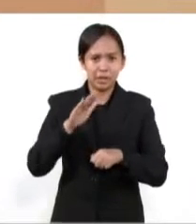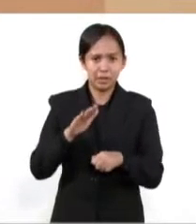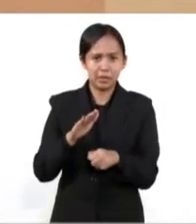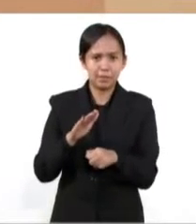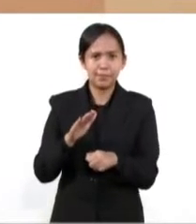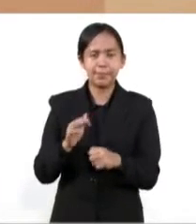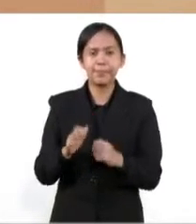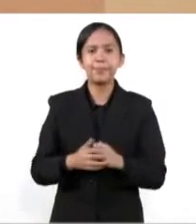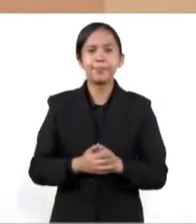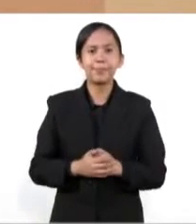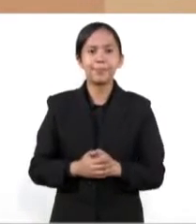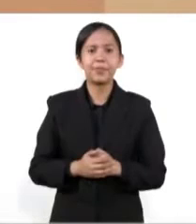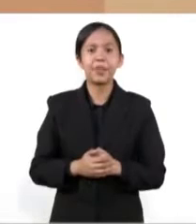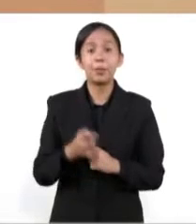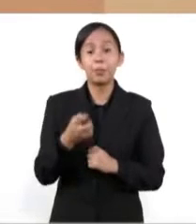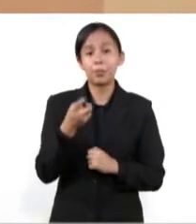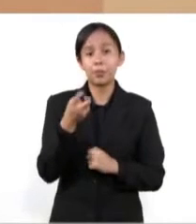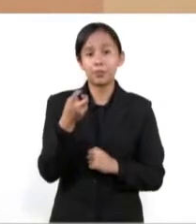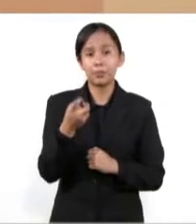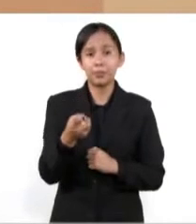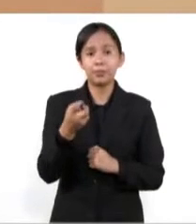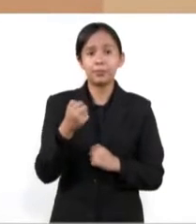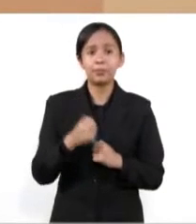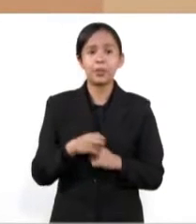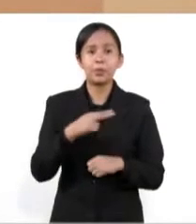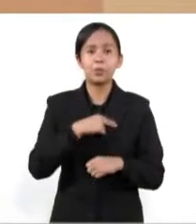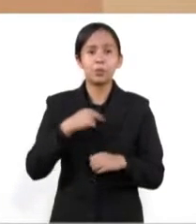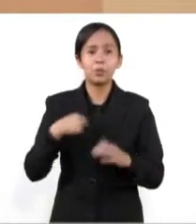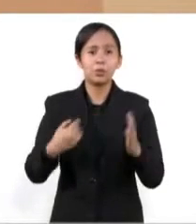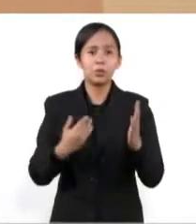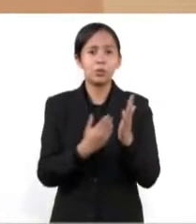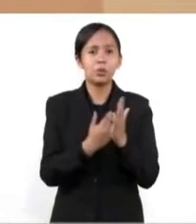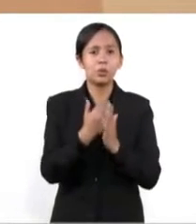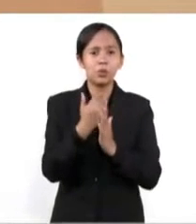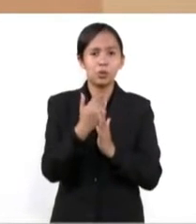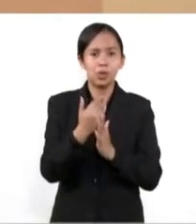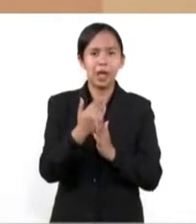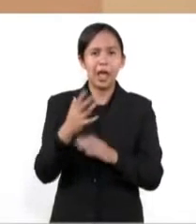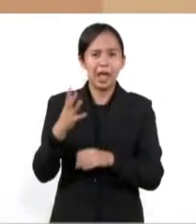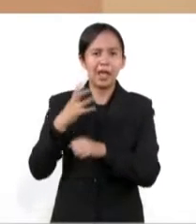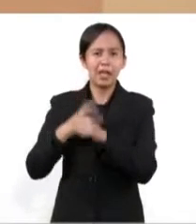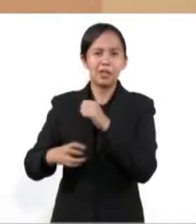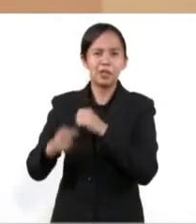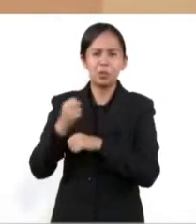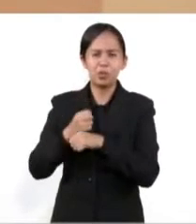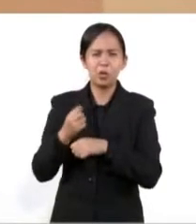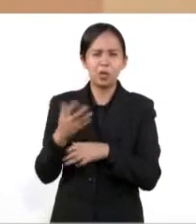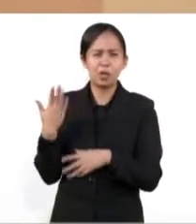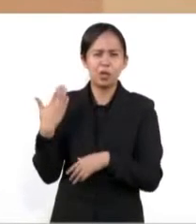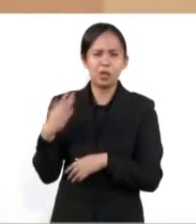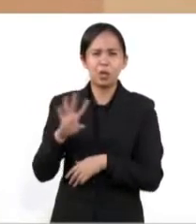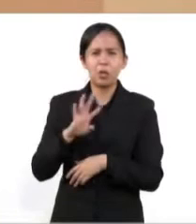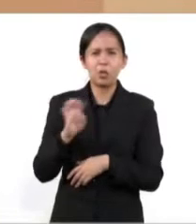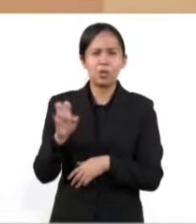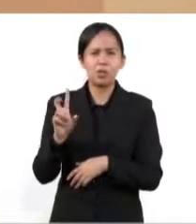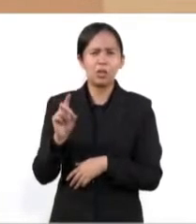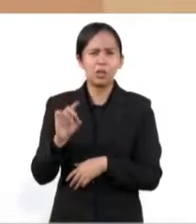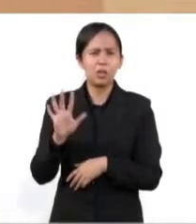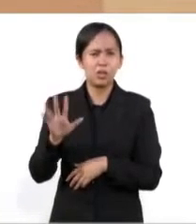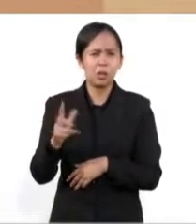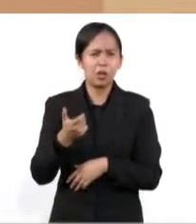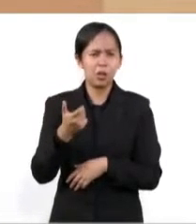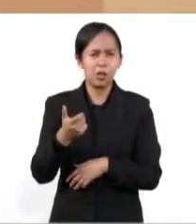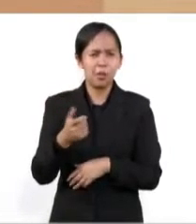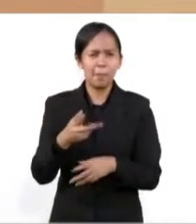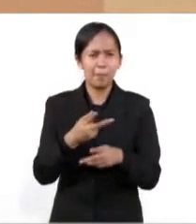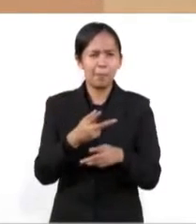la inflación. Entonces, por eso subimos la beca. El año pasado era de 435 pesos